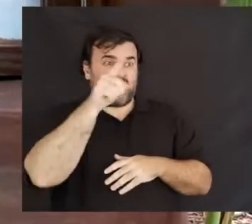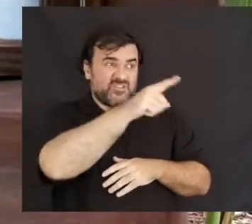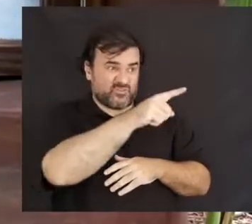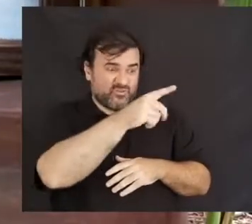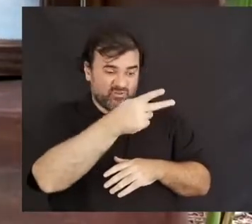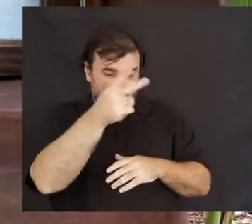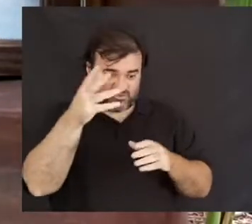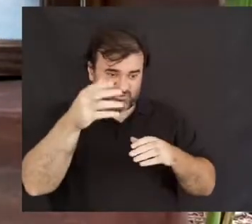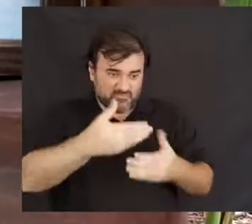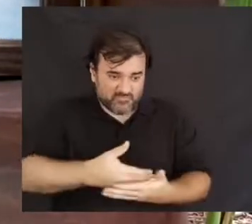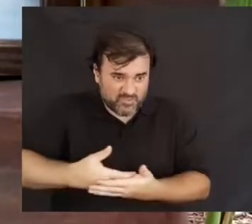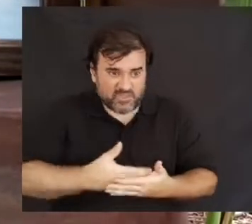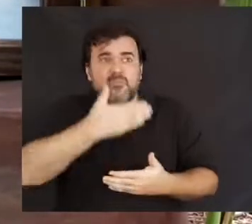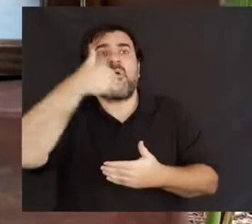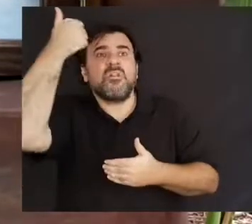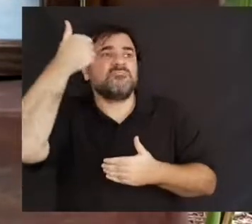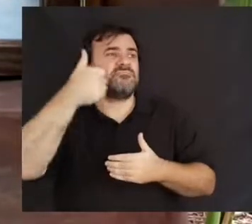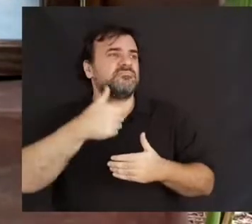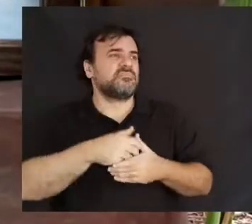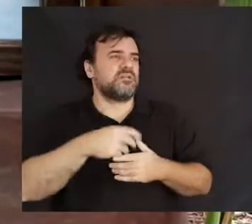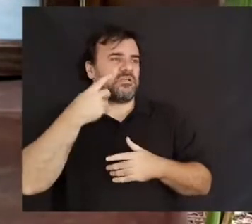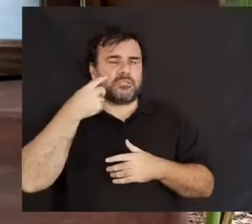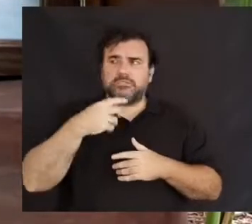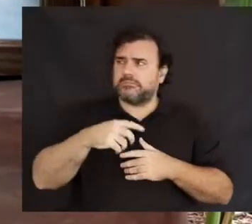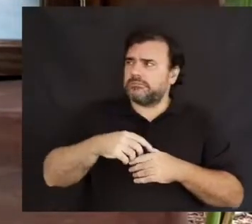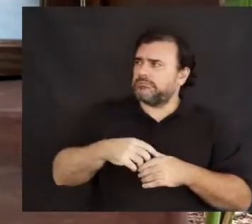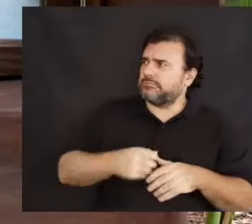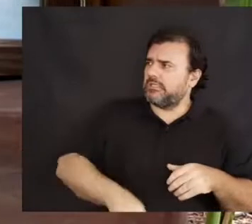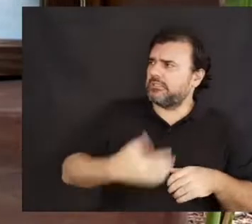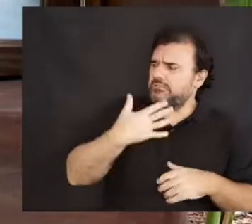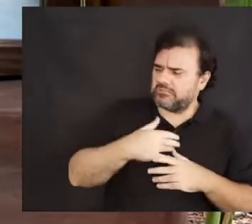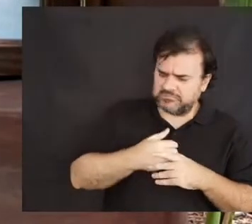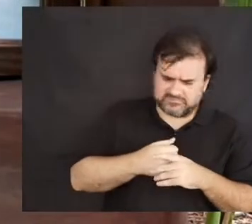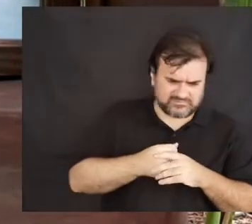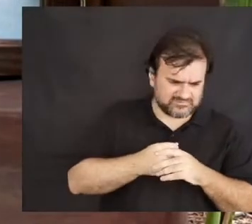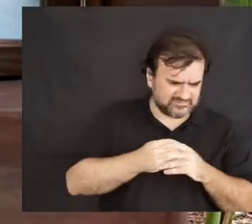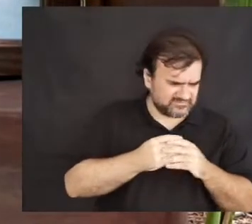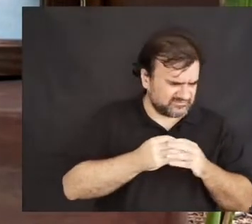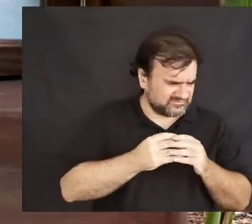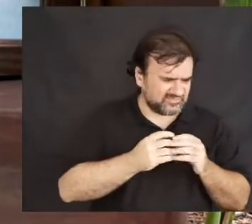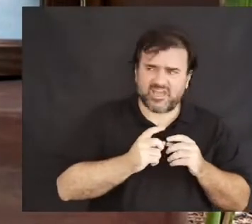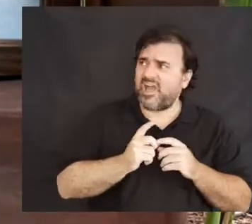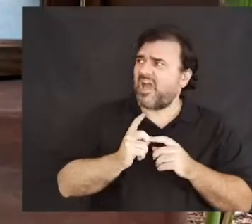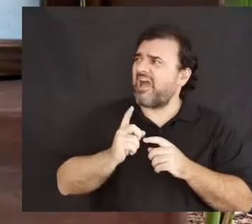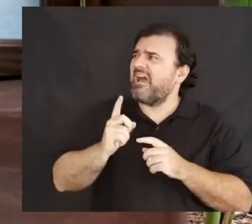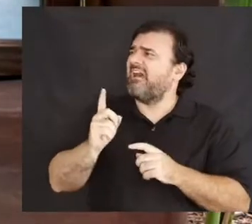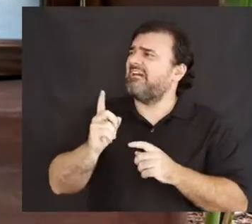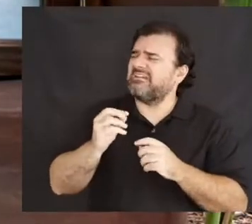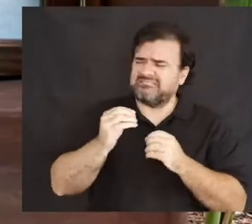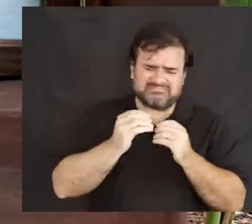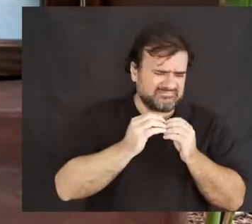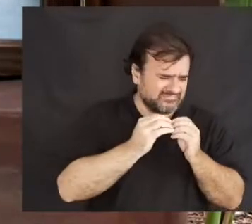raza. Y vi al guincho luchar en su mente estrecha, recia y primitiva, con una idea